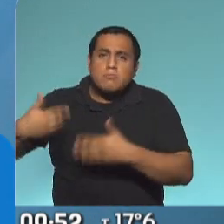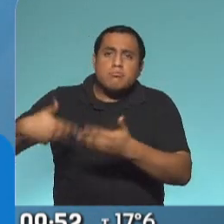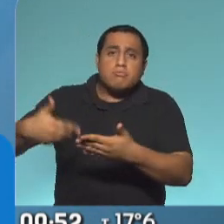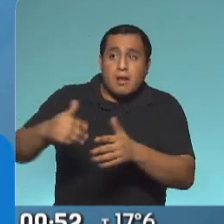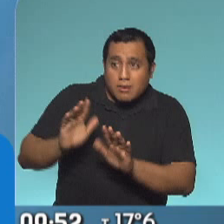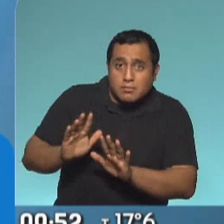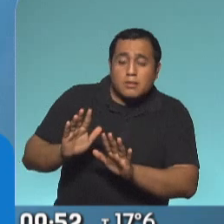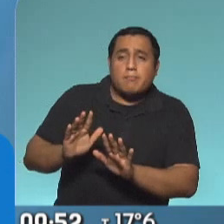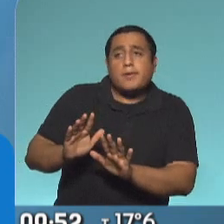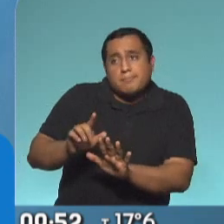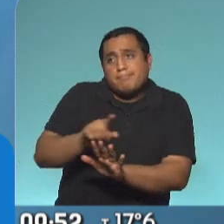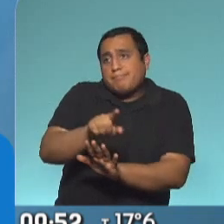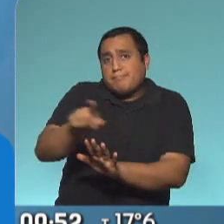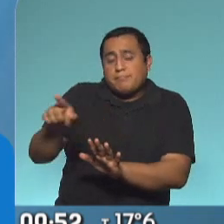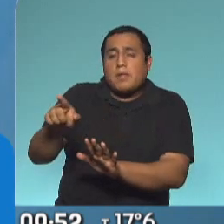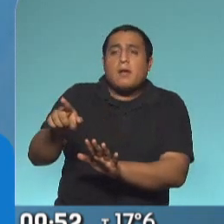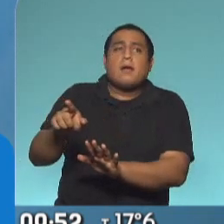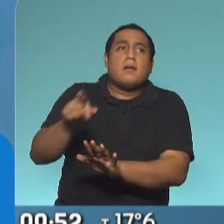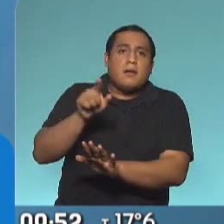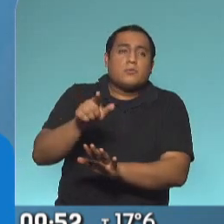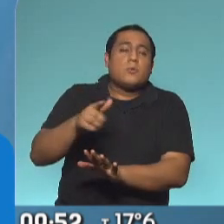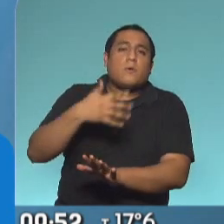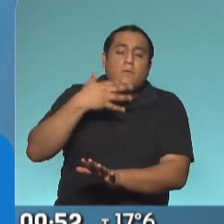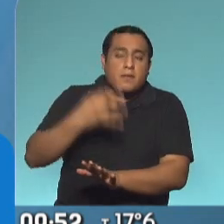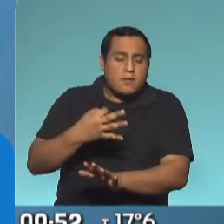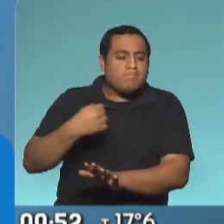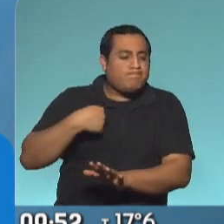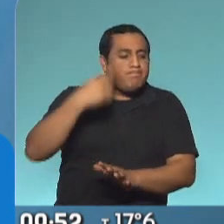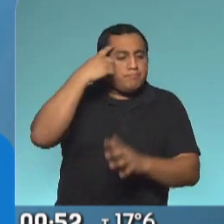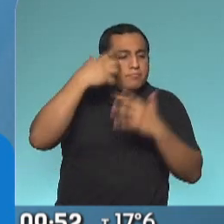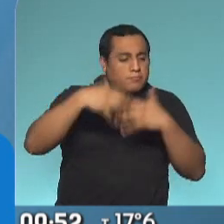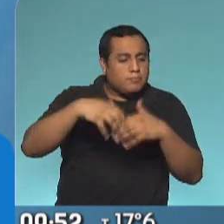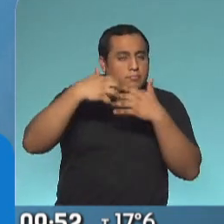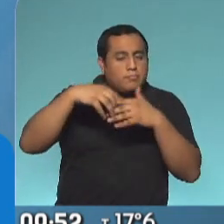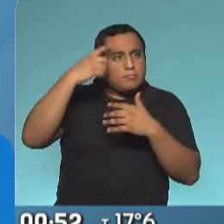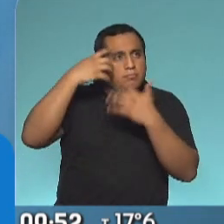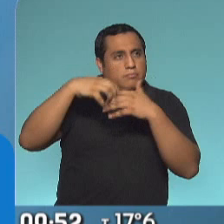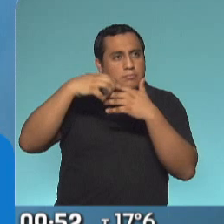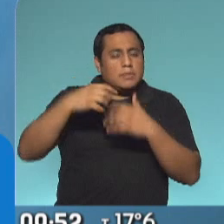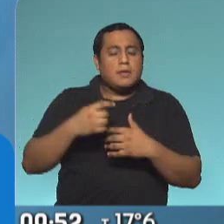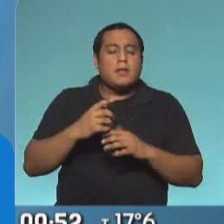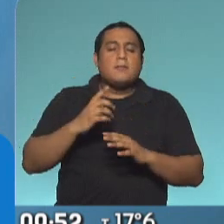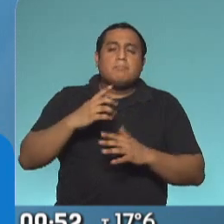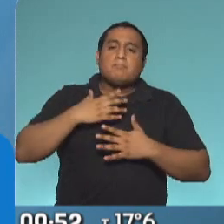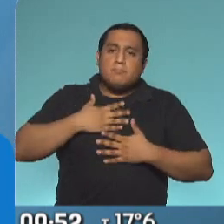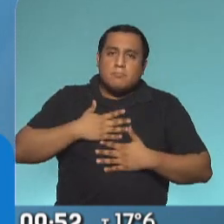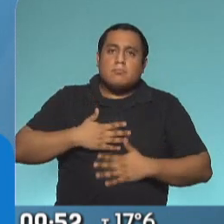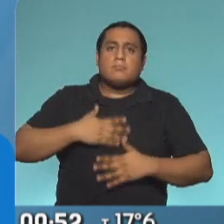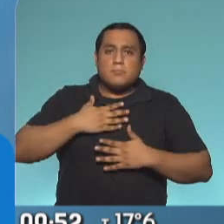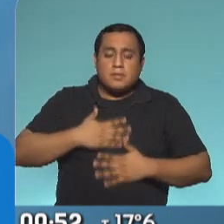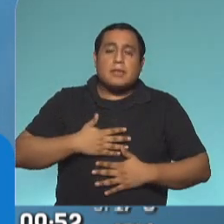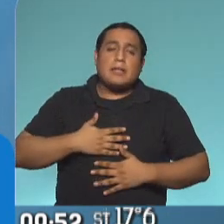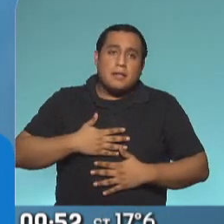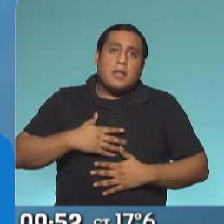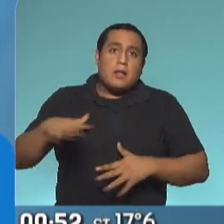manera eso saber eso es poder tener una reflexión poder generar calma en un contexto de